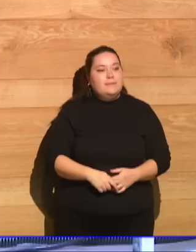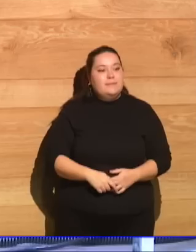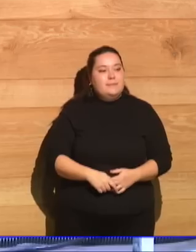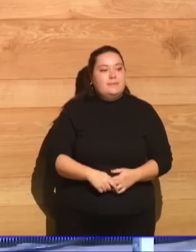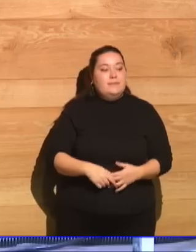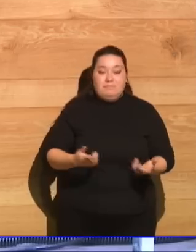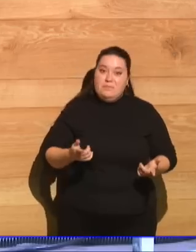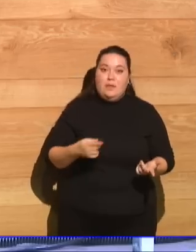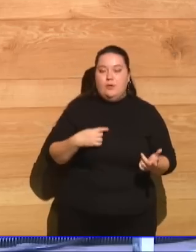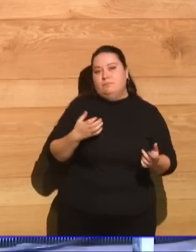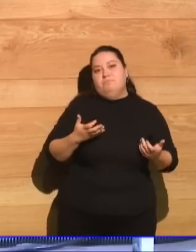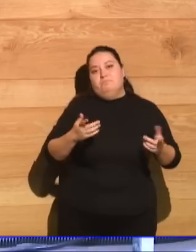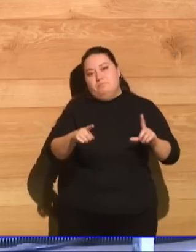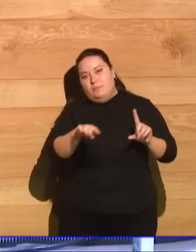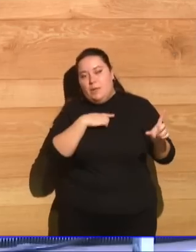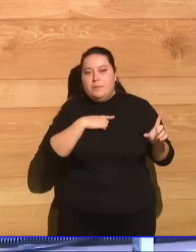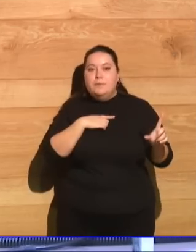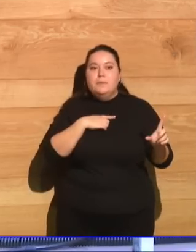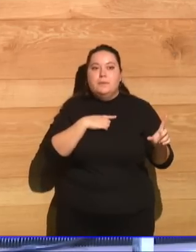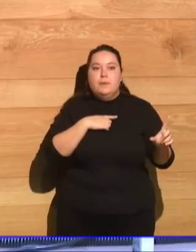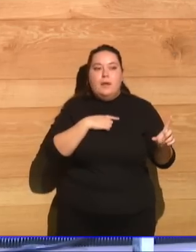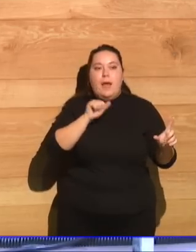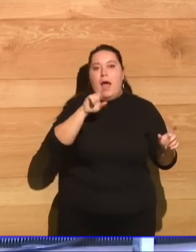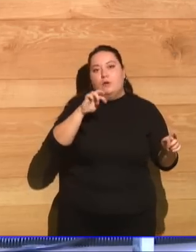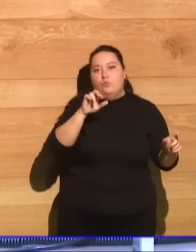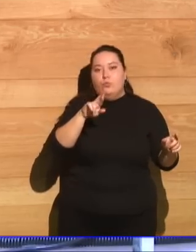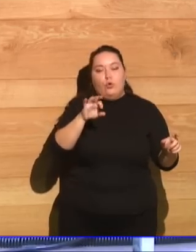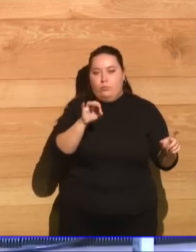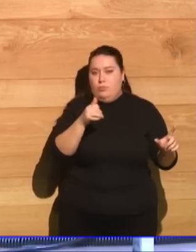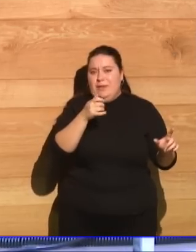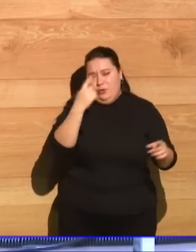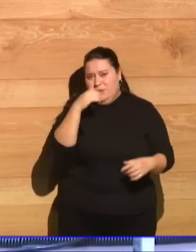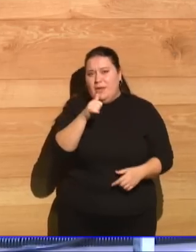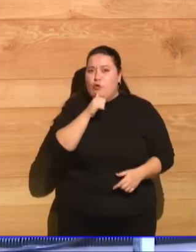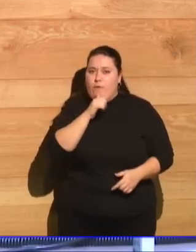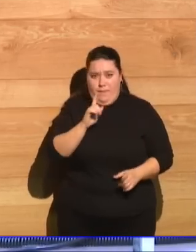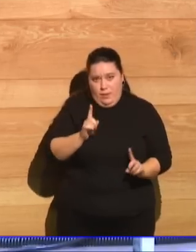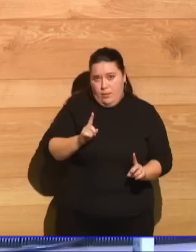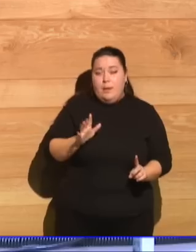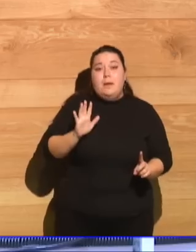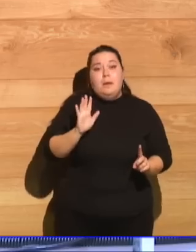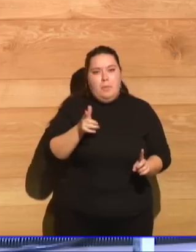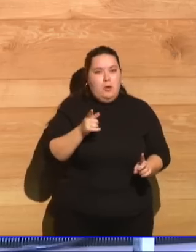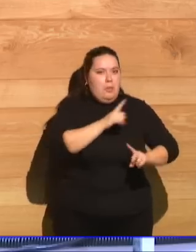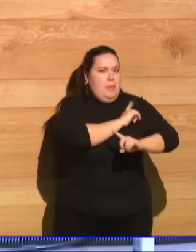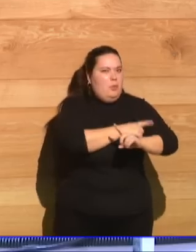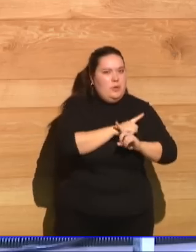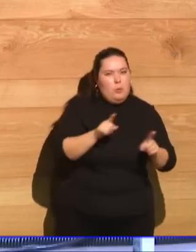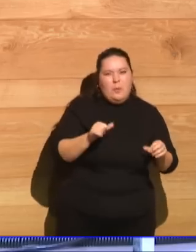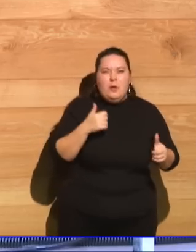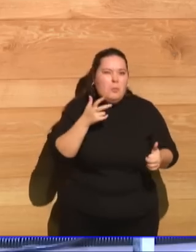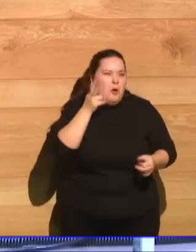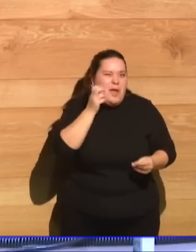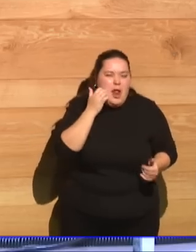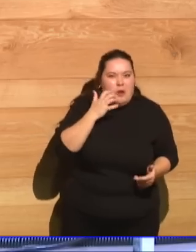entonces me manda un mensaje y ya sé que, insisto, Arturo no bebe, sé que no estaba bebido, pero tampoco hace deporte. Entonces había una especie de traqueteo en su voz